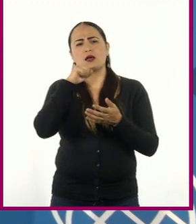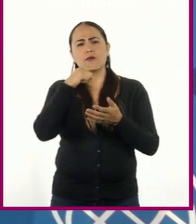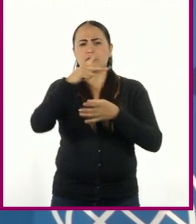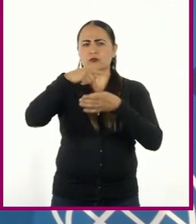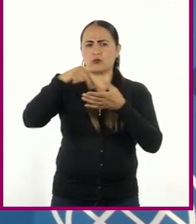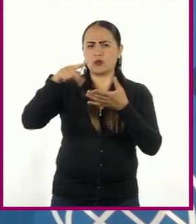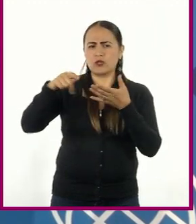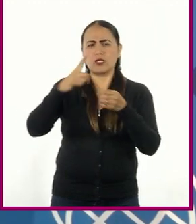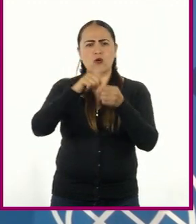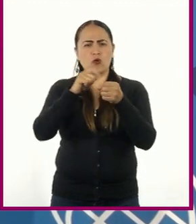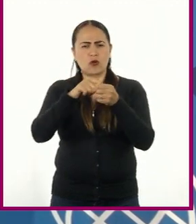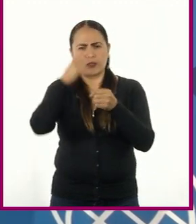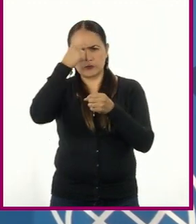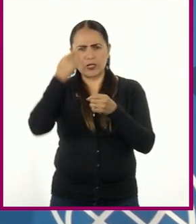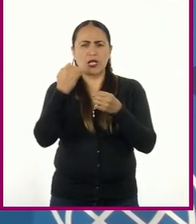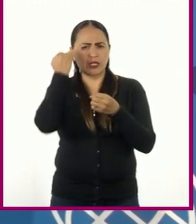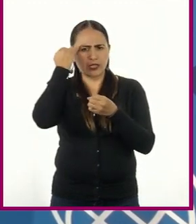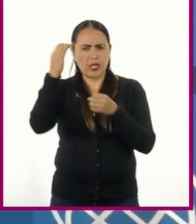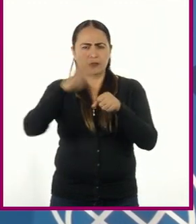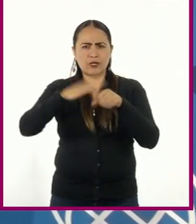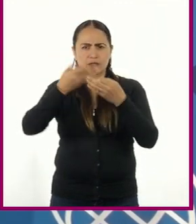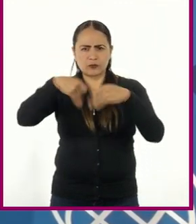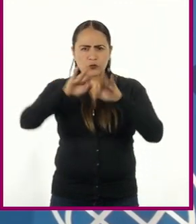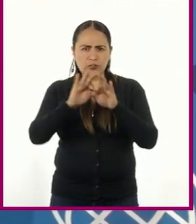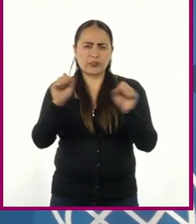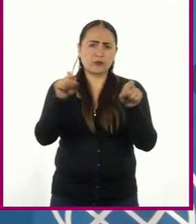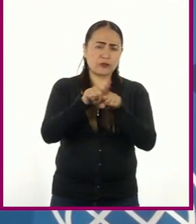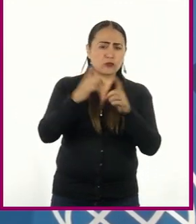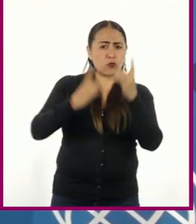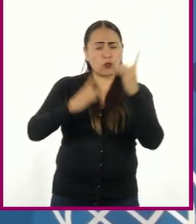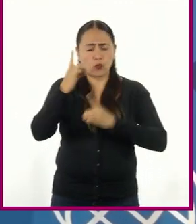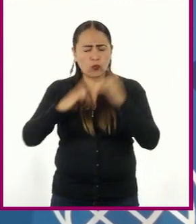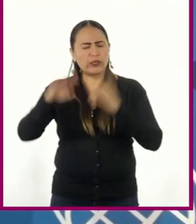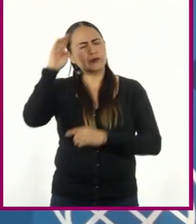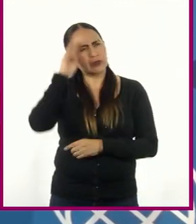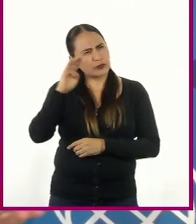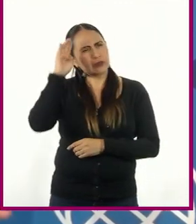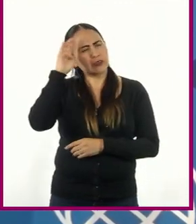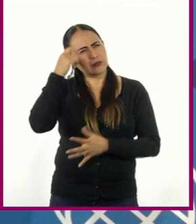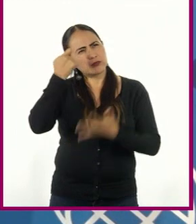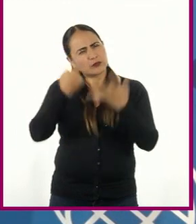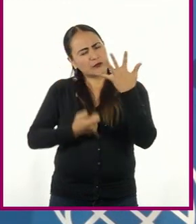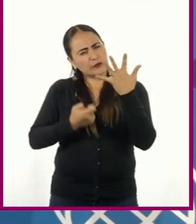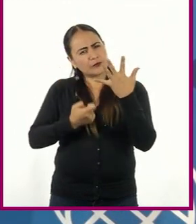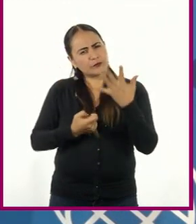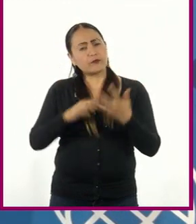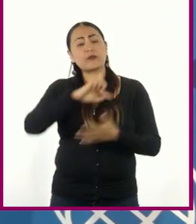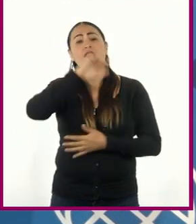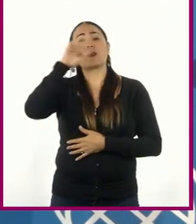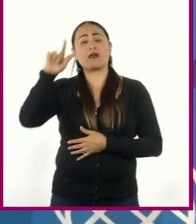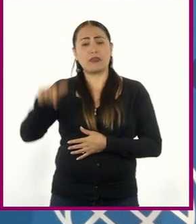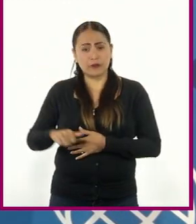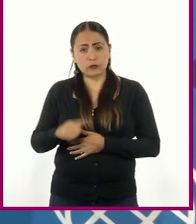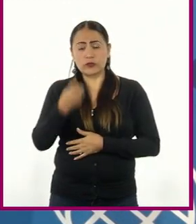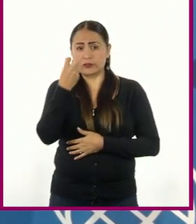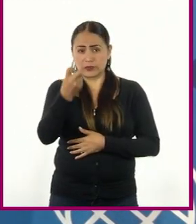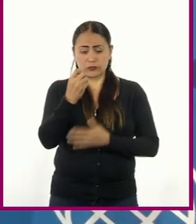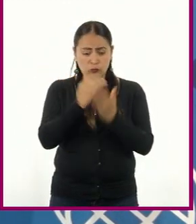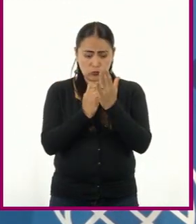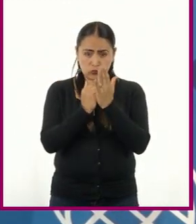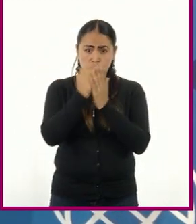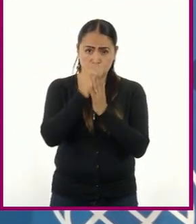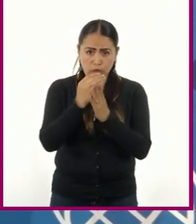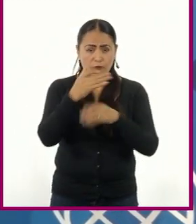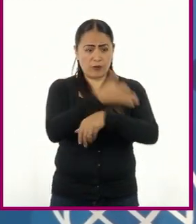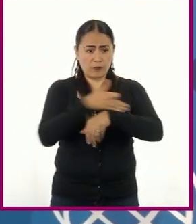para registrar las ideas principales, así como dudas y reflexiones para que, posteriormente, puedan compartir sus avances con su